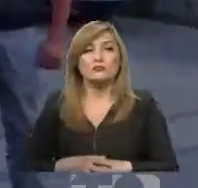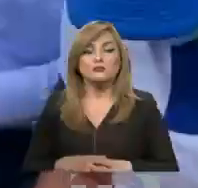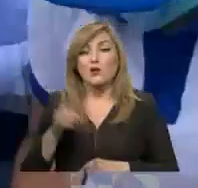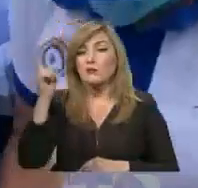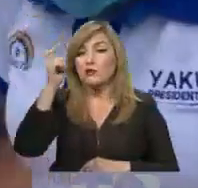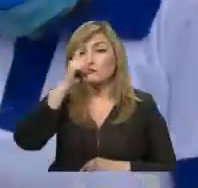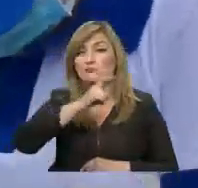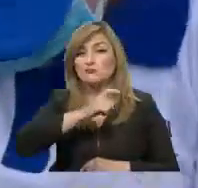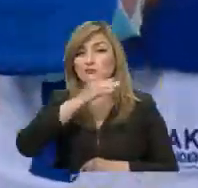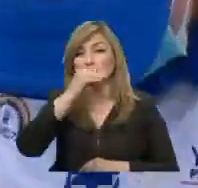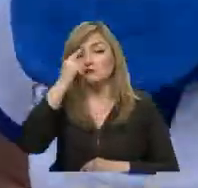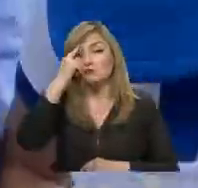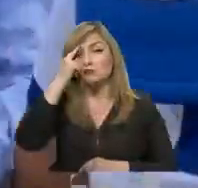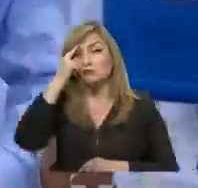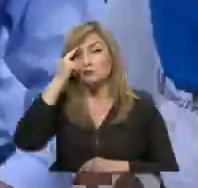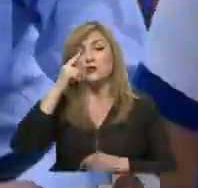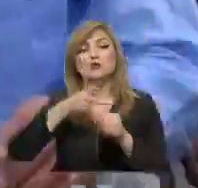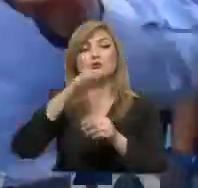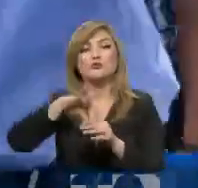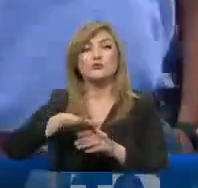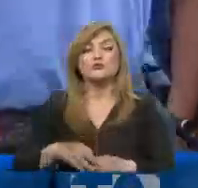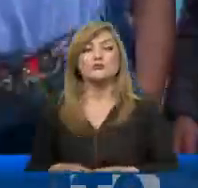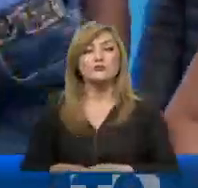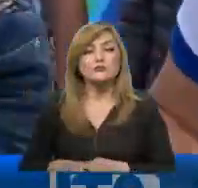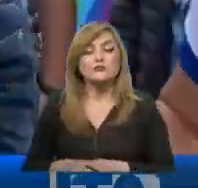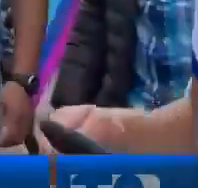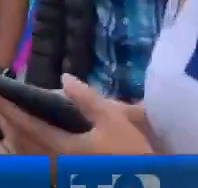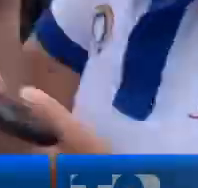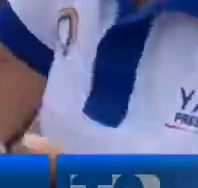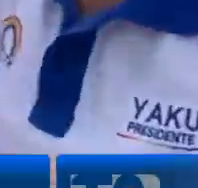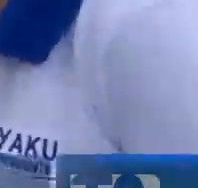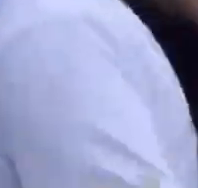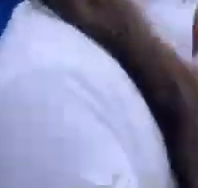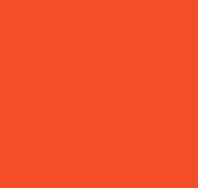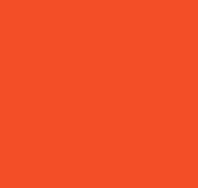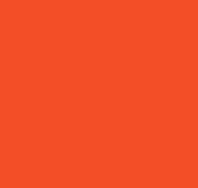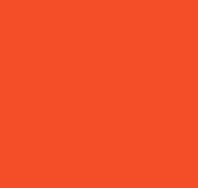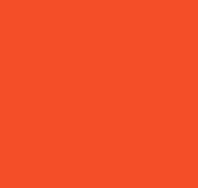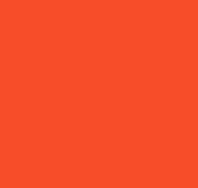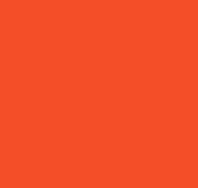difíciles al correísmo en una segunda vuelta. Dayana Monroy, 24 horas.